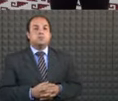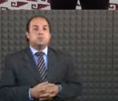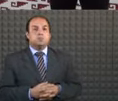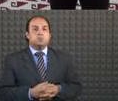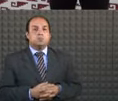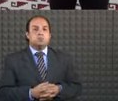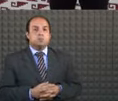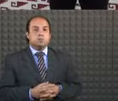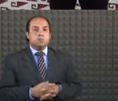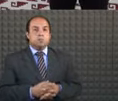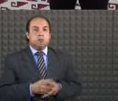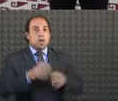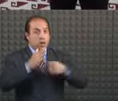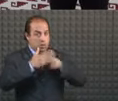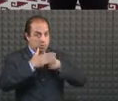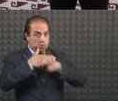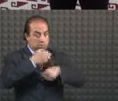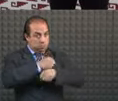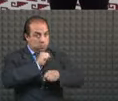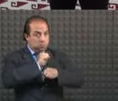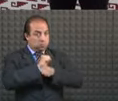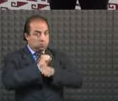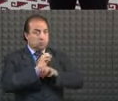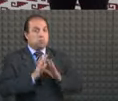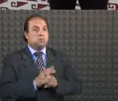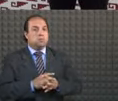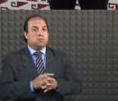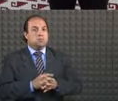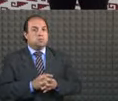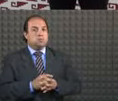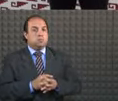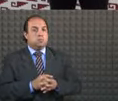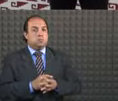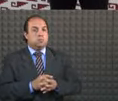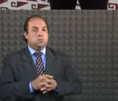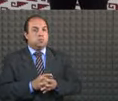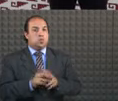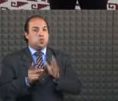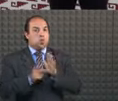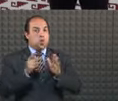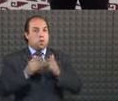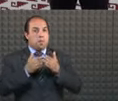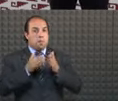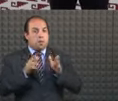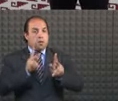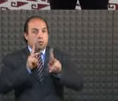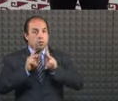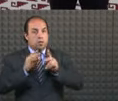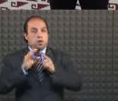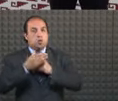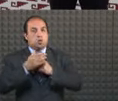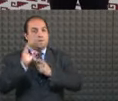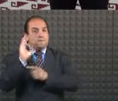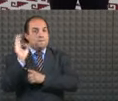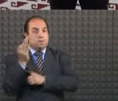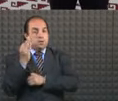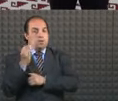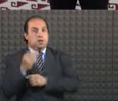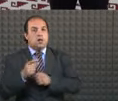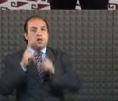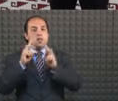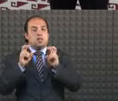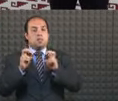con la próxima semana. Ya se va a poner nuevamente sobre la mesa en el Congreso Federal este tema del